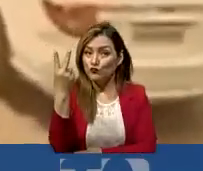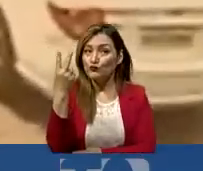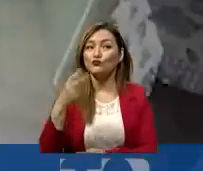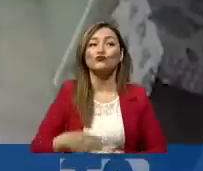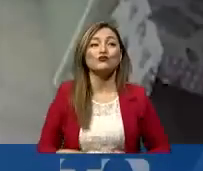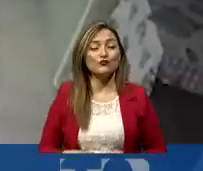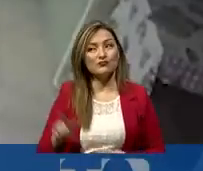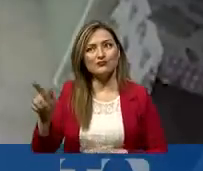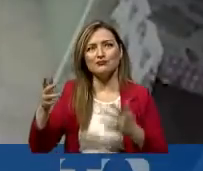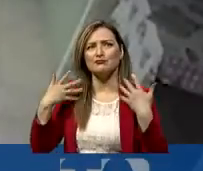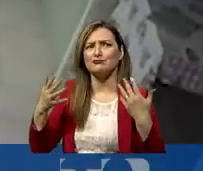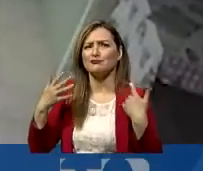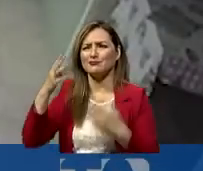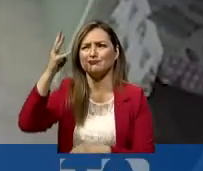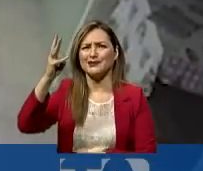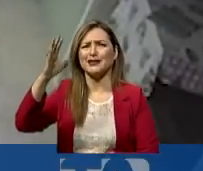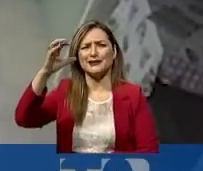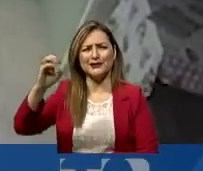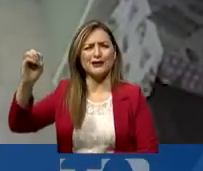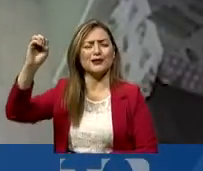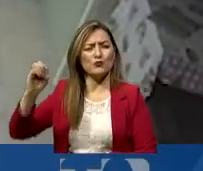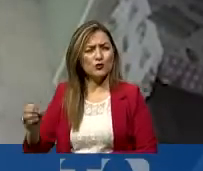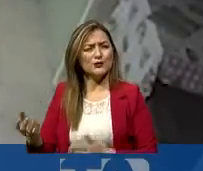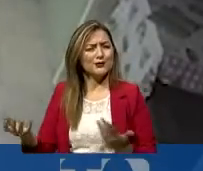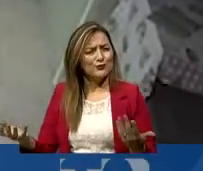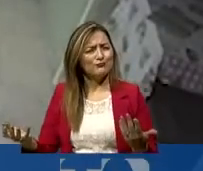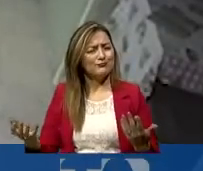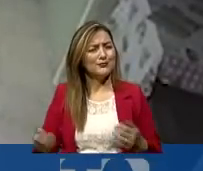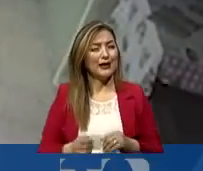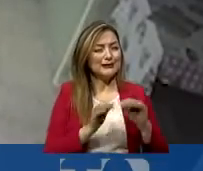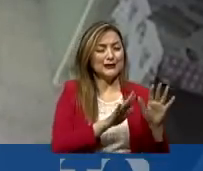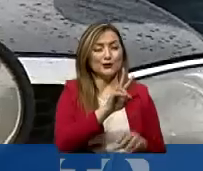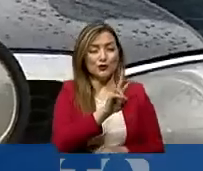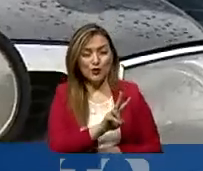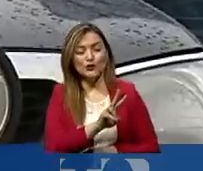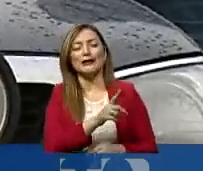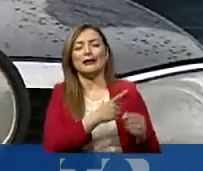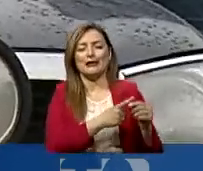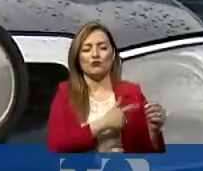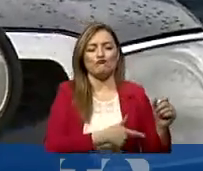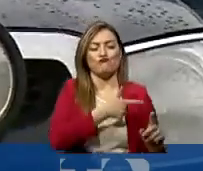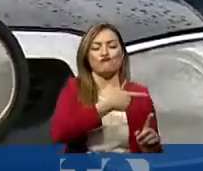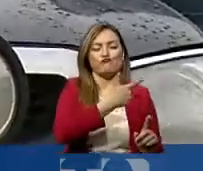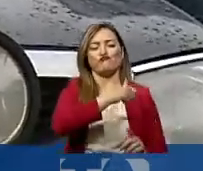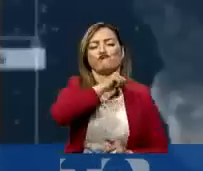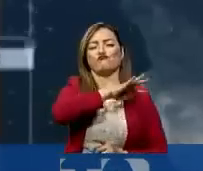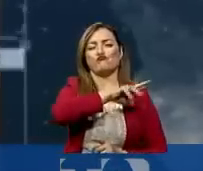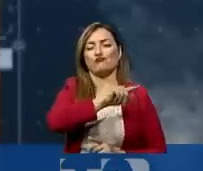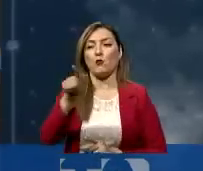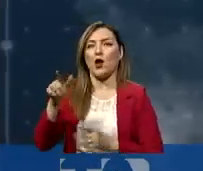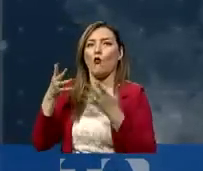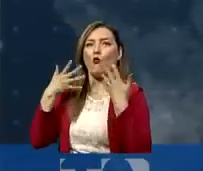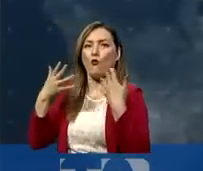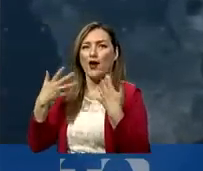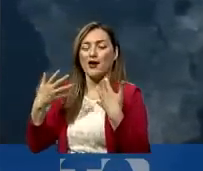el caso de Guayaquil, el 60% de los delitos, incluidos aquellos tipo sicariato, se cometen a bordo